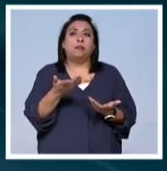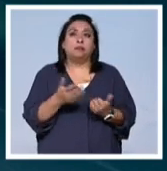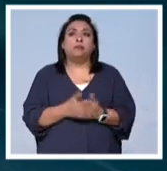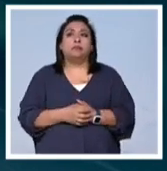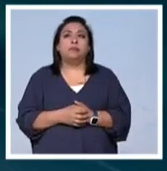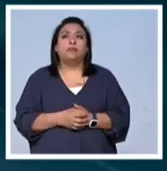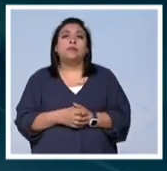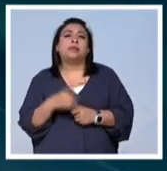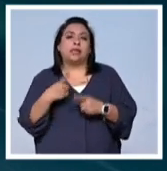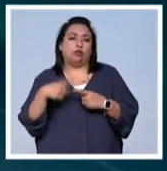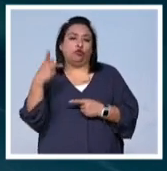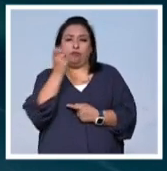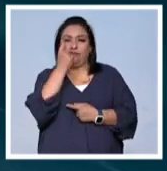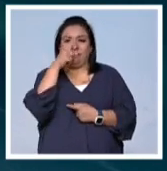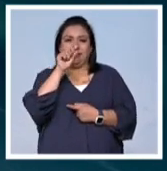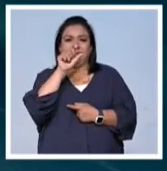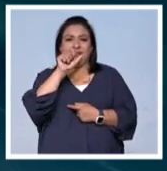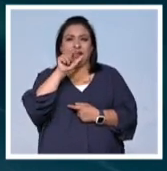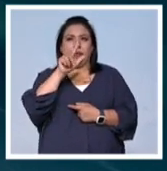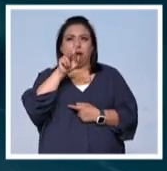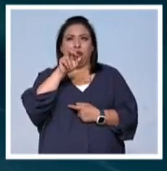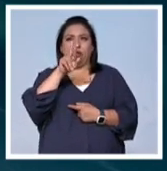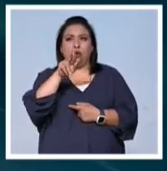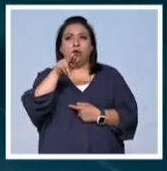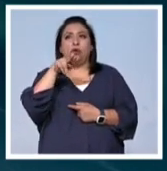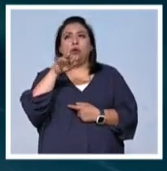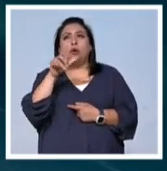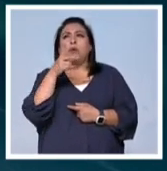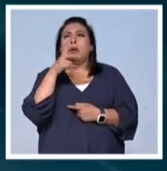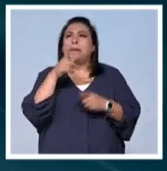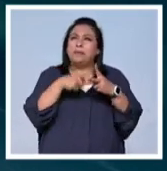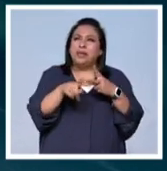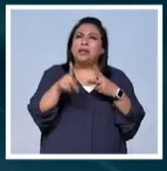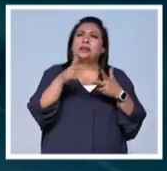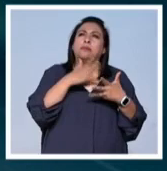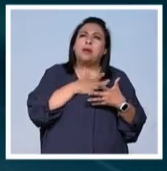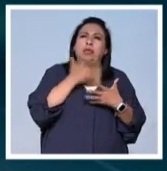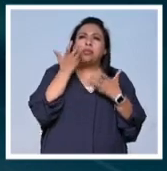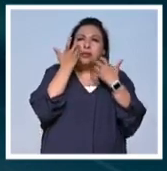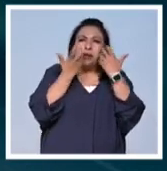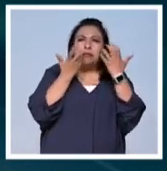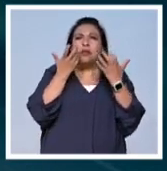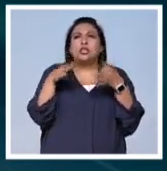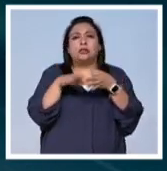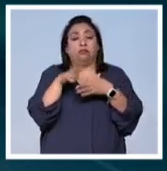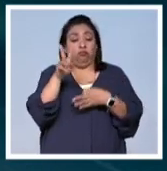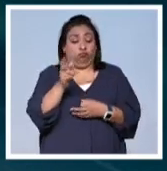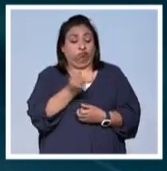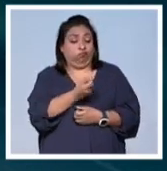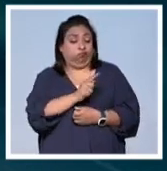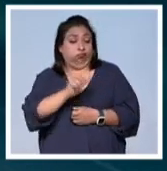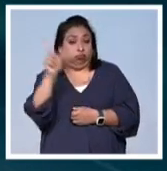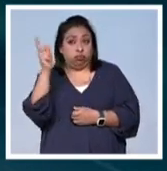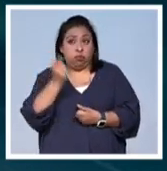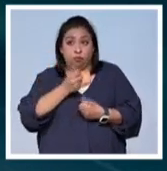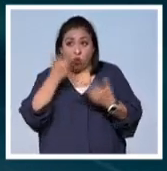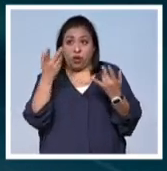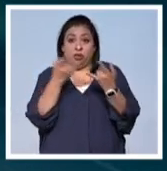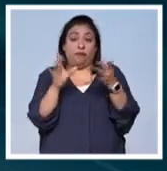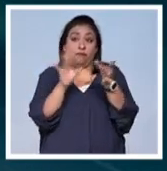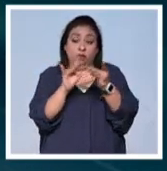el gran Salvador novo que empieza diciendo tomar ese tímido silencio cerca de ti sin que lo sepas un gran poeta un gran